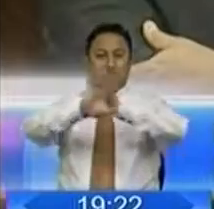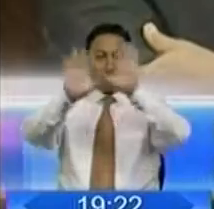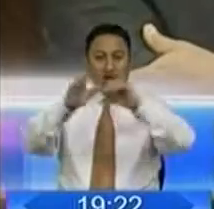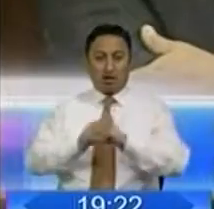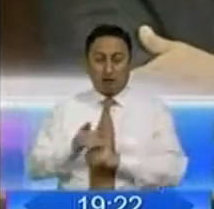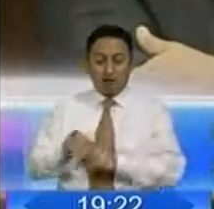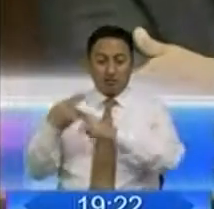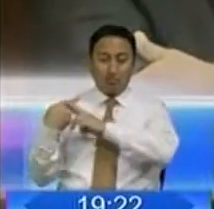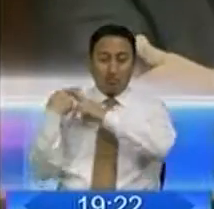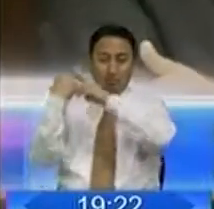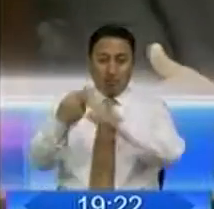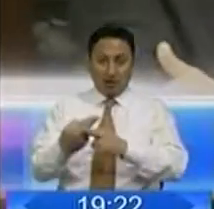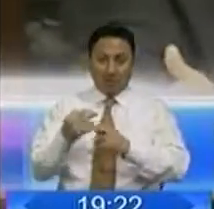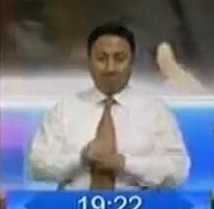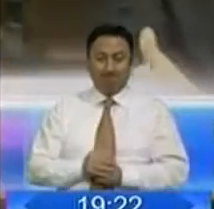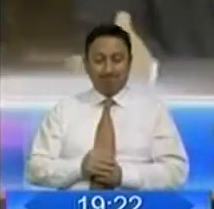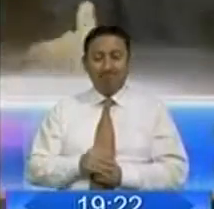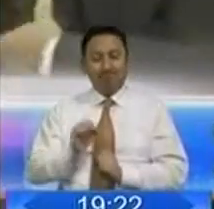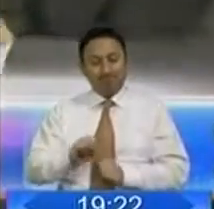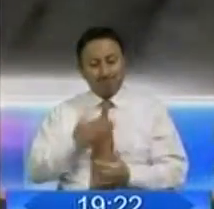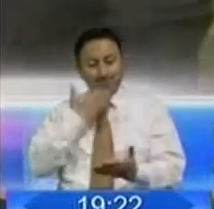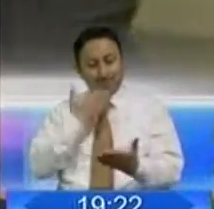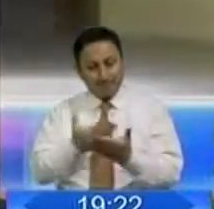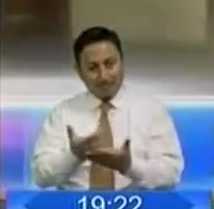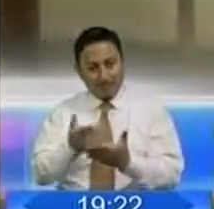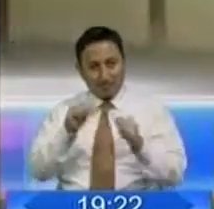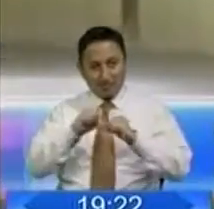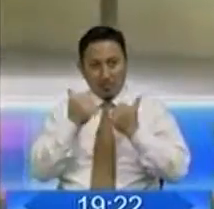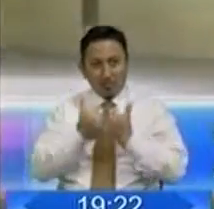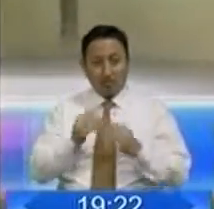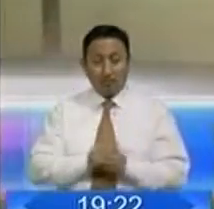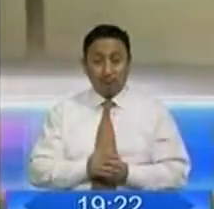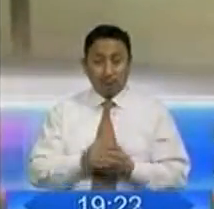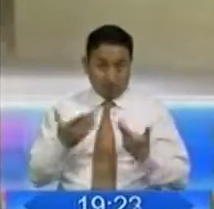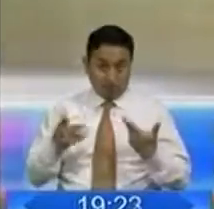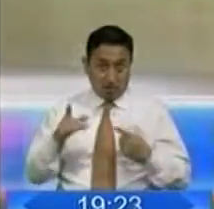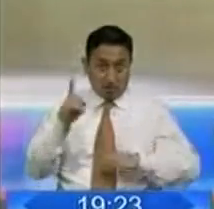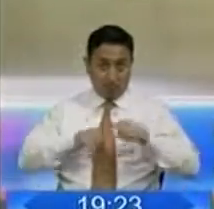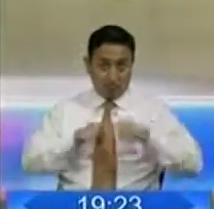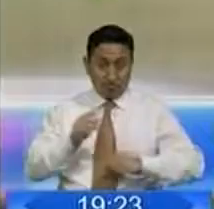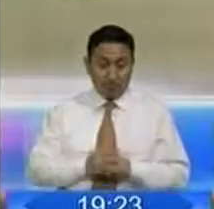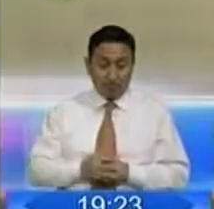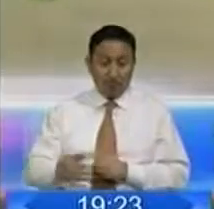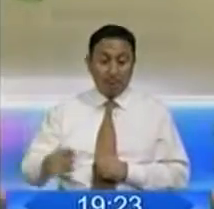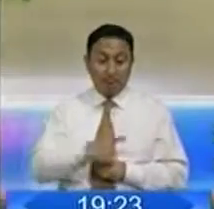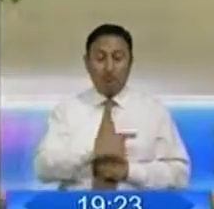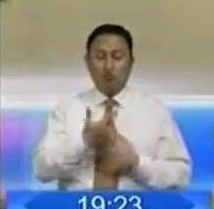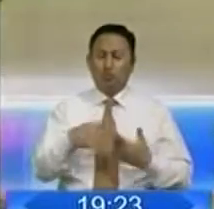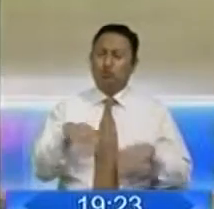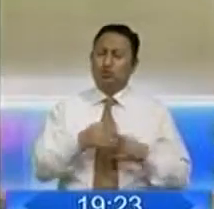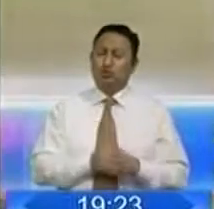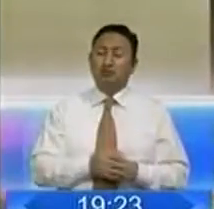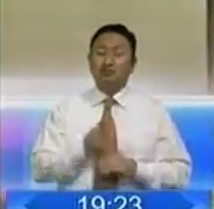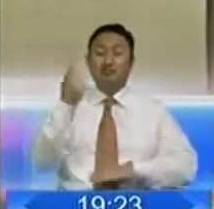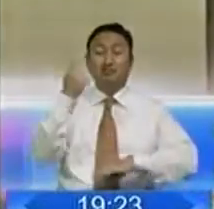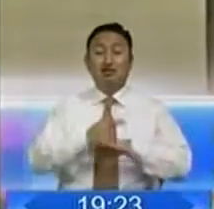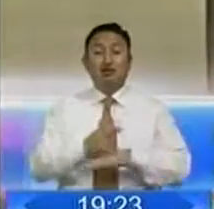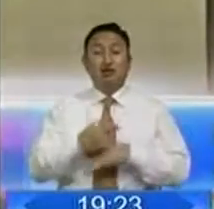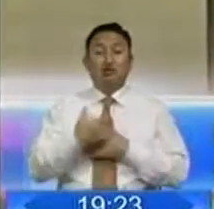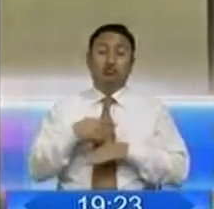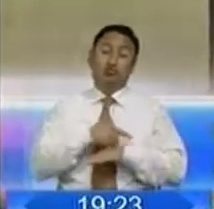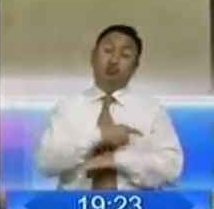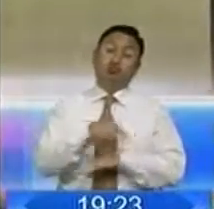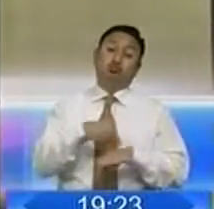aquellas atribuciones. Perfecto, muchísimas gracias, asambleísta, por su tiempo. Ahí lo tienen, amigos televidentes, larga, extensa jornada aquí en el